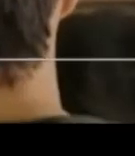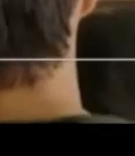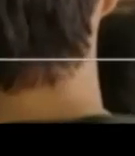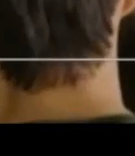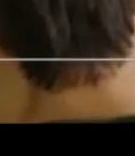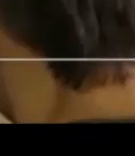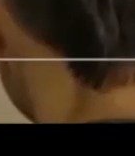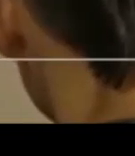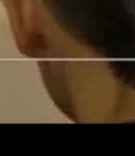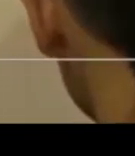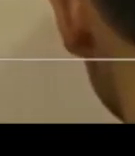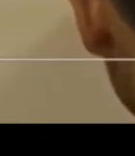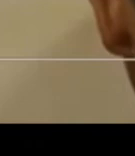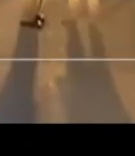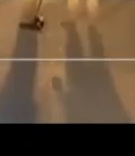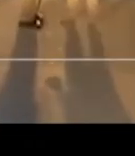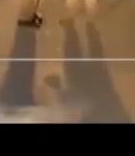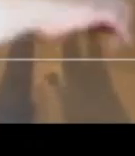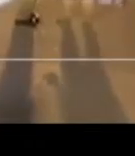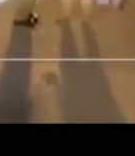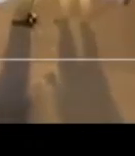migrantes centroamericanos